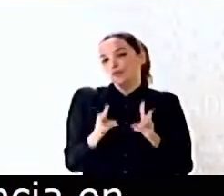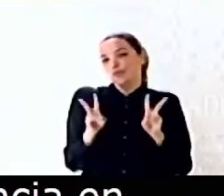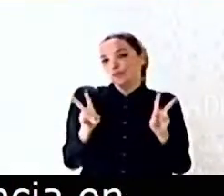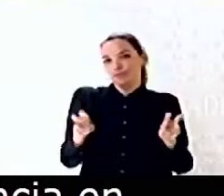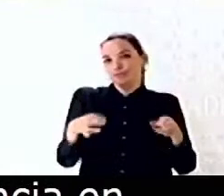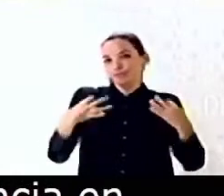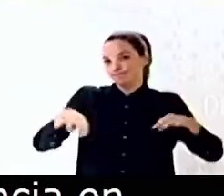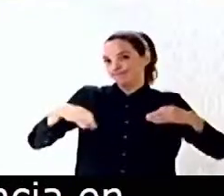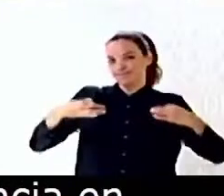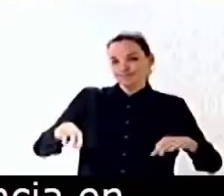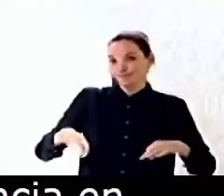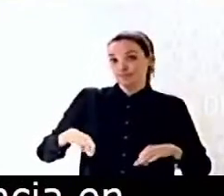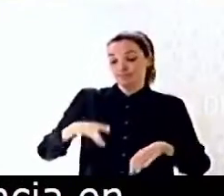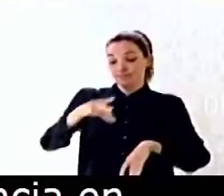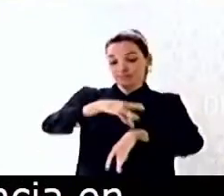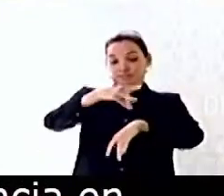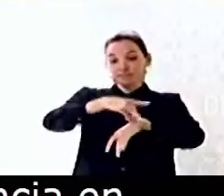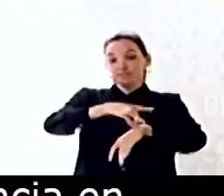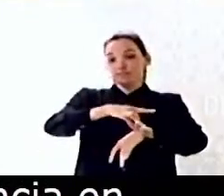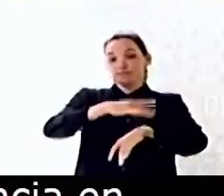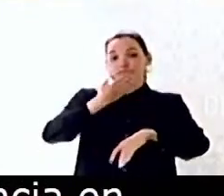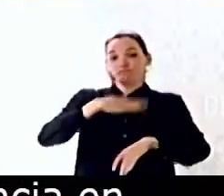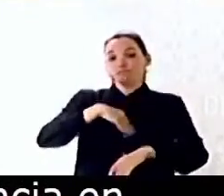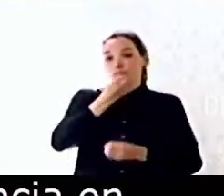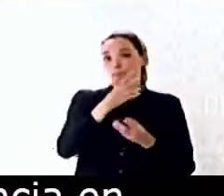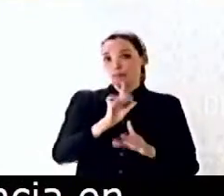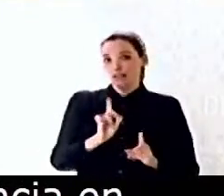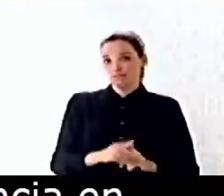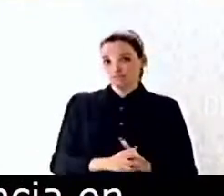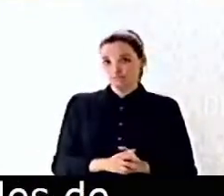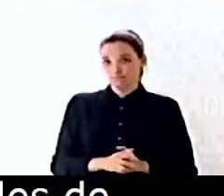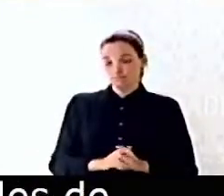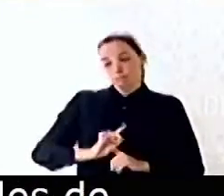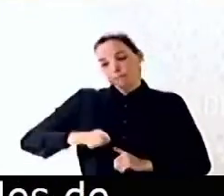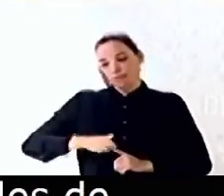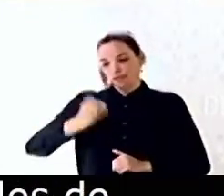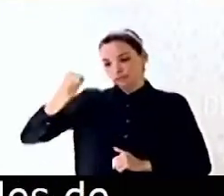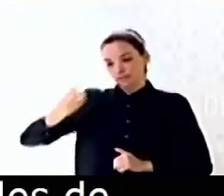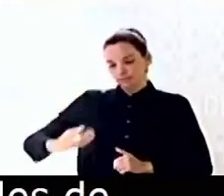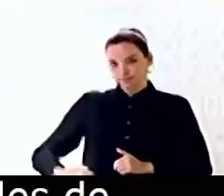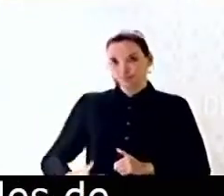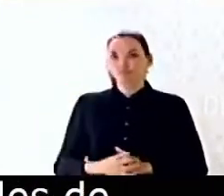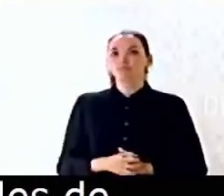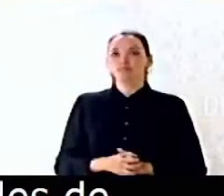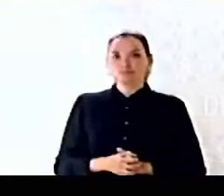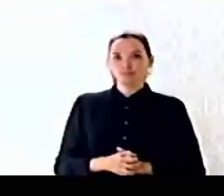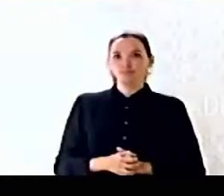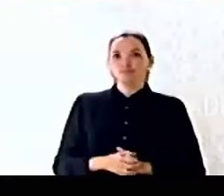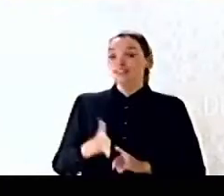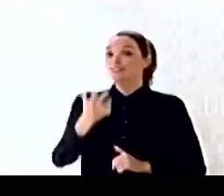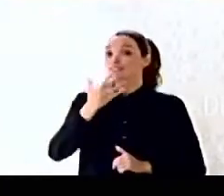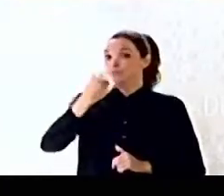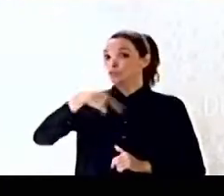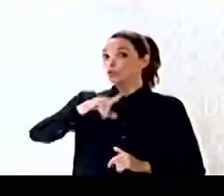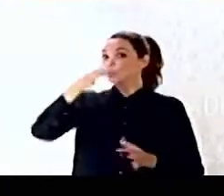unos niveles de incidencia que no son los que ahora mismo aparecen en el semáforo. Si nos ponemos estrictos,